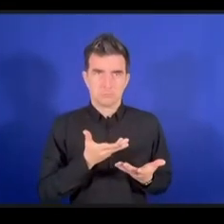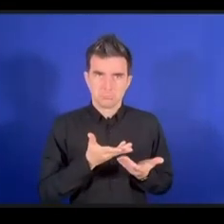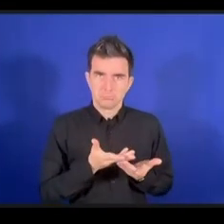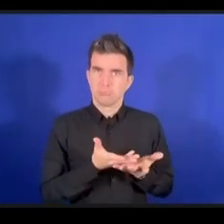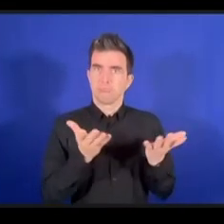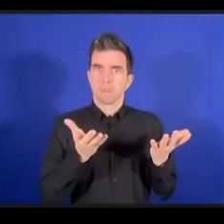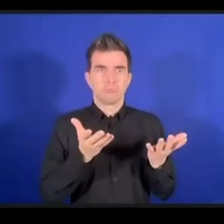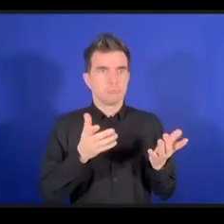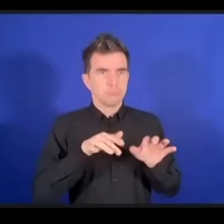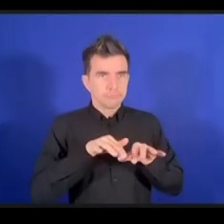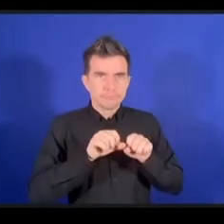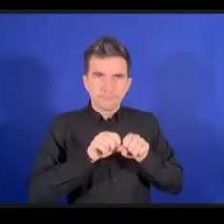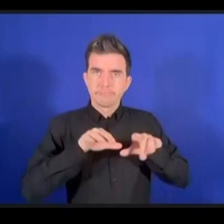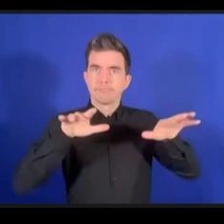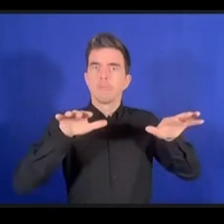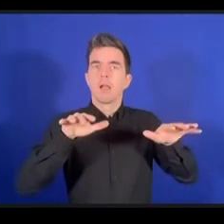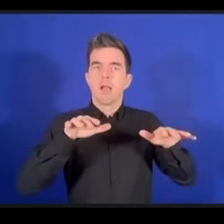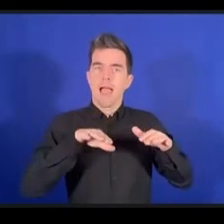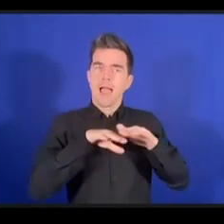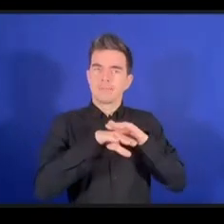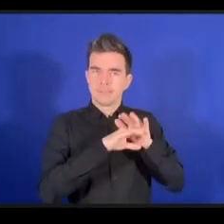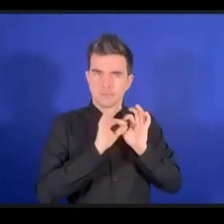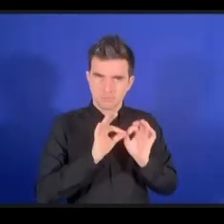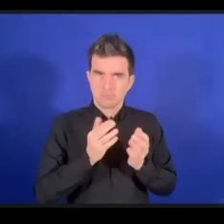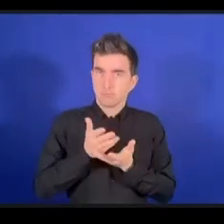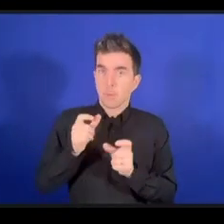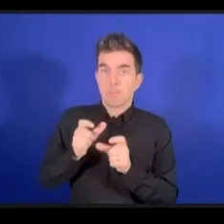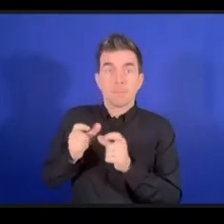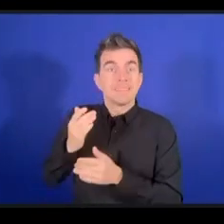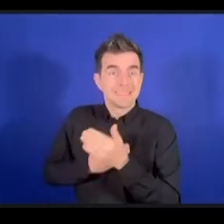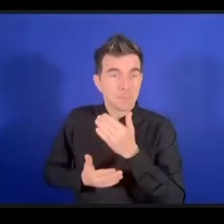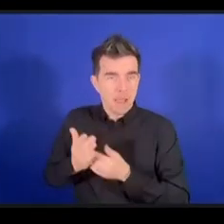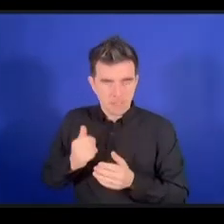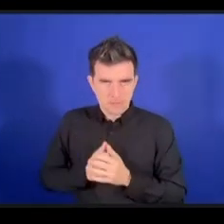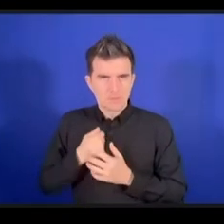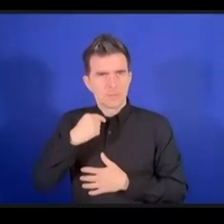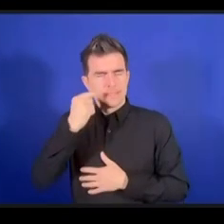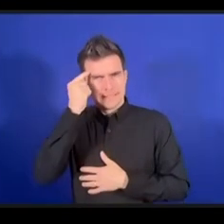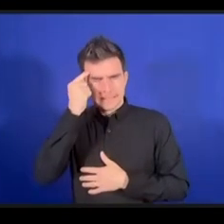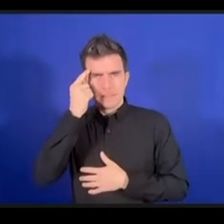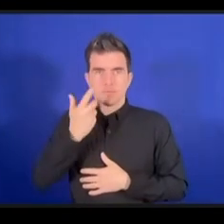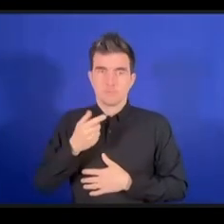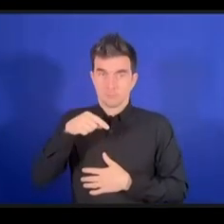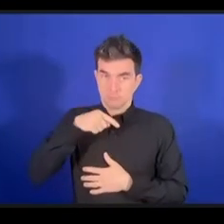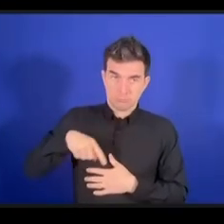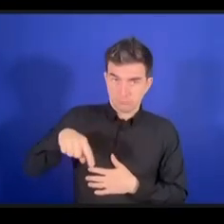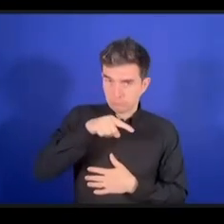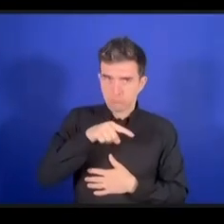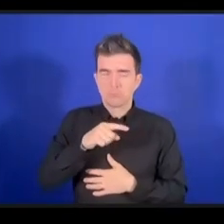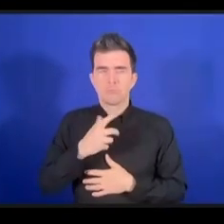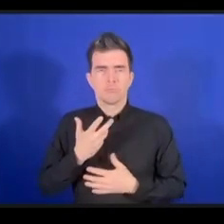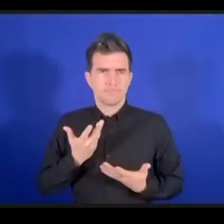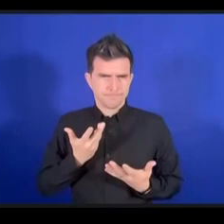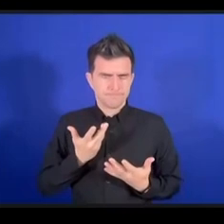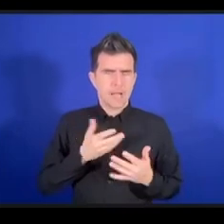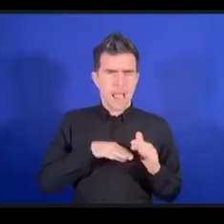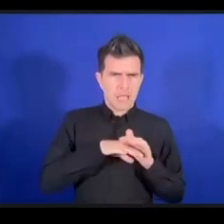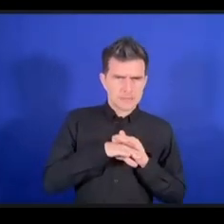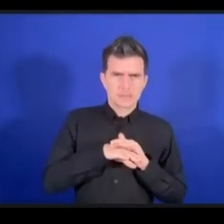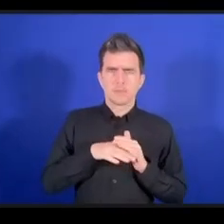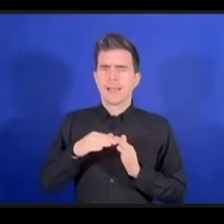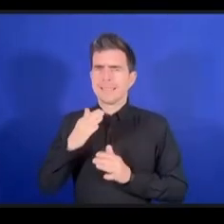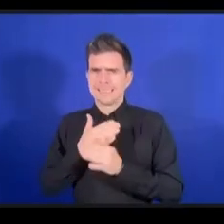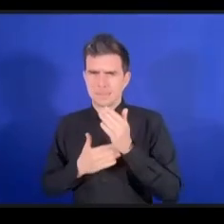y disabil discapacidad bajo el principio de nada sobre nosotros sin nosotros inició un proyecto